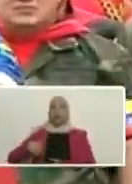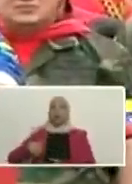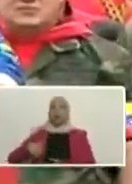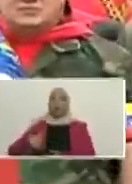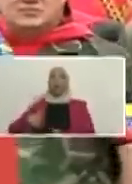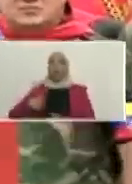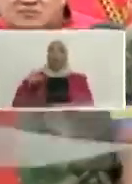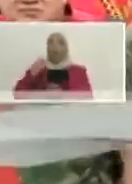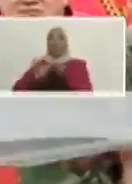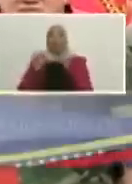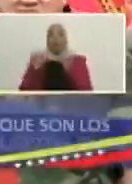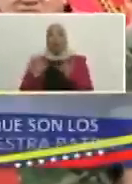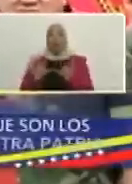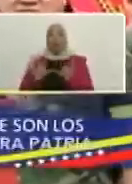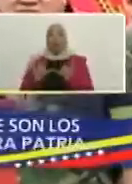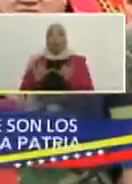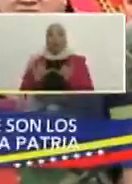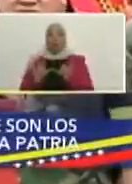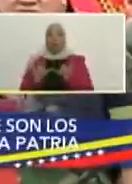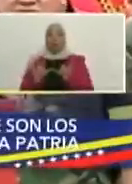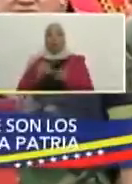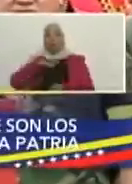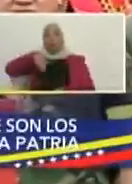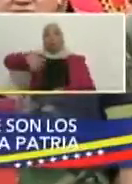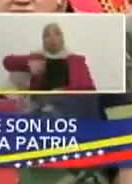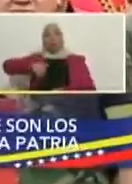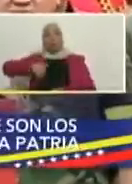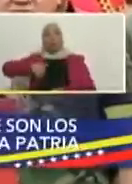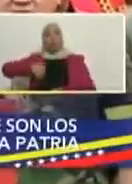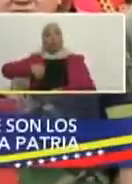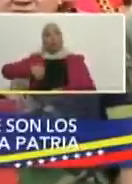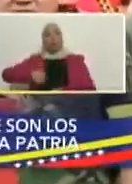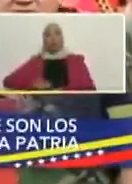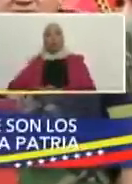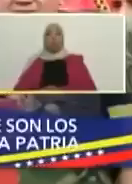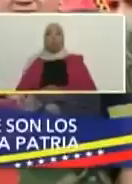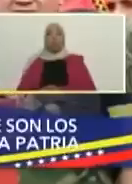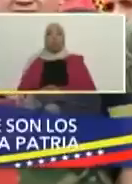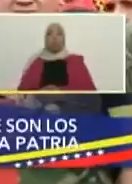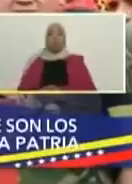Ellos lo hicieron por nosotros.